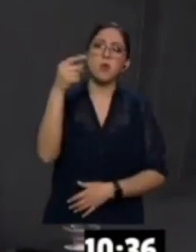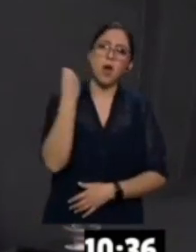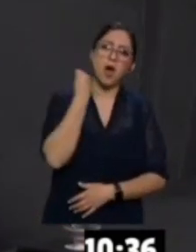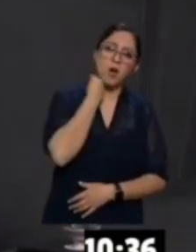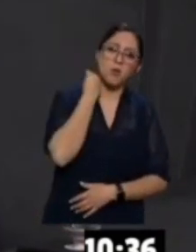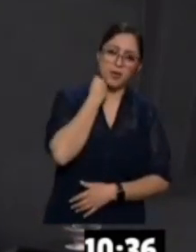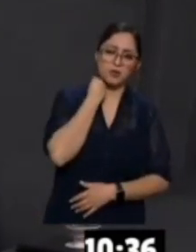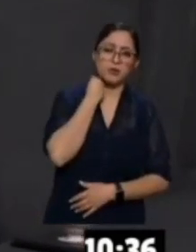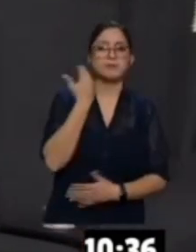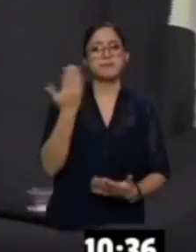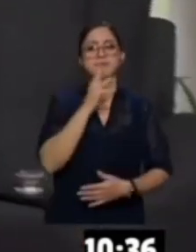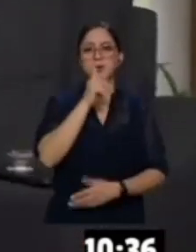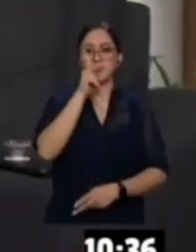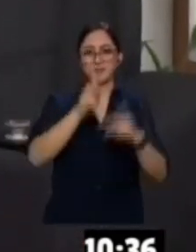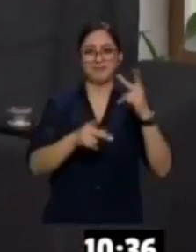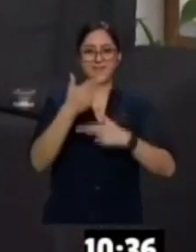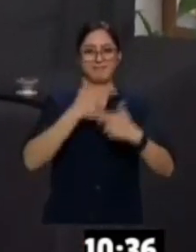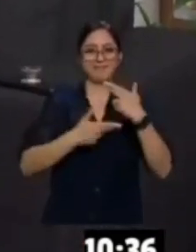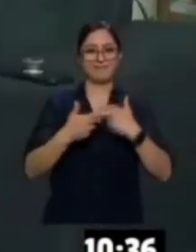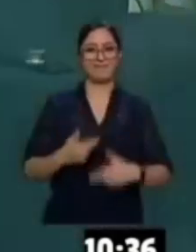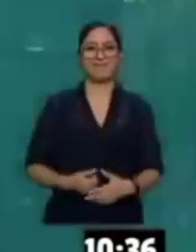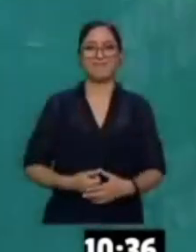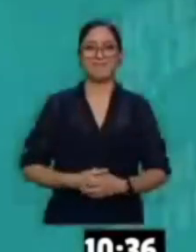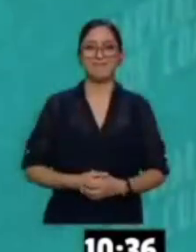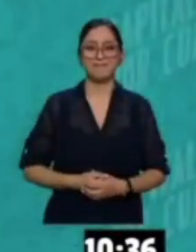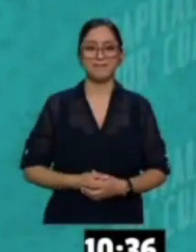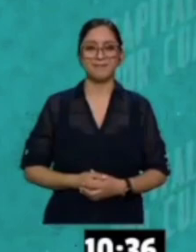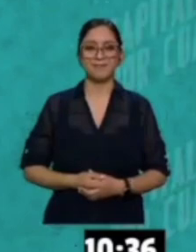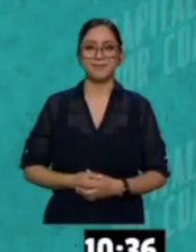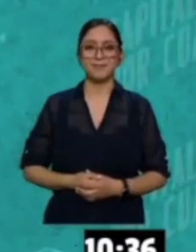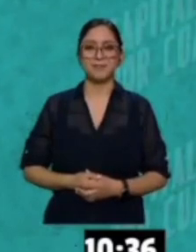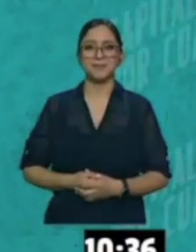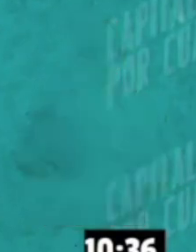Pues vámonos una pausa. No se enoje, señora, sí, pues yo sé que sí se enchila uno, pero...